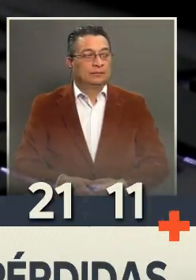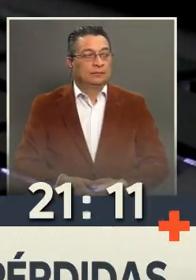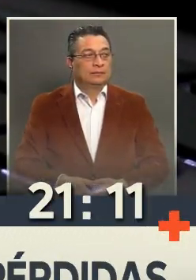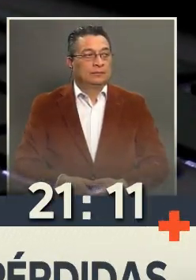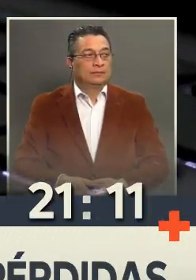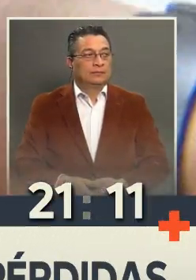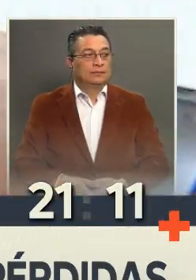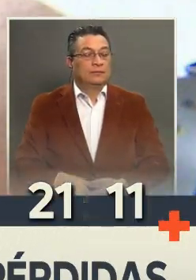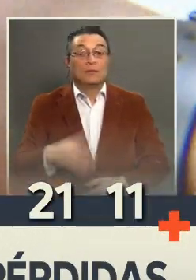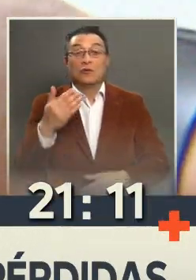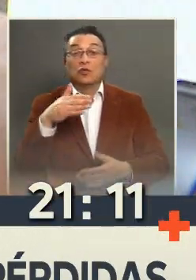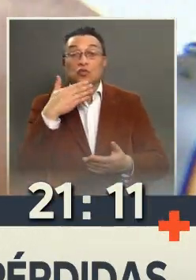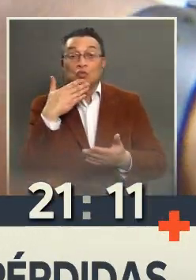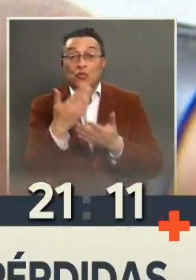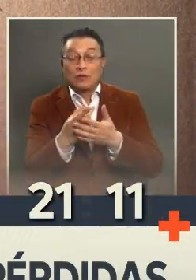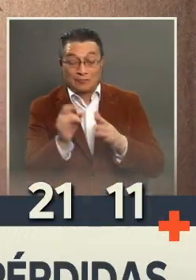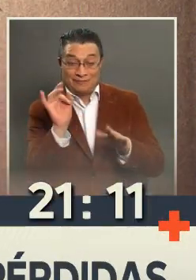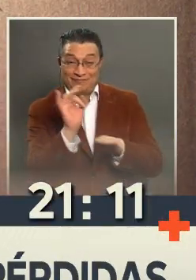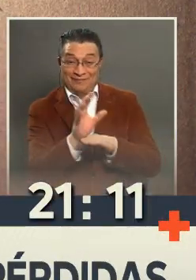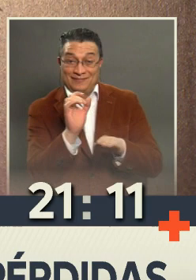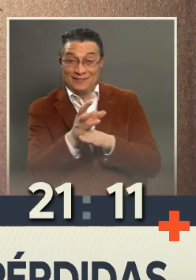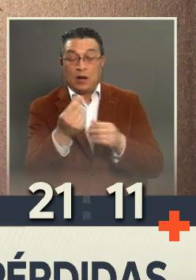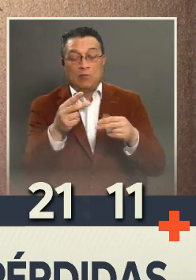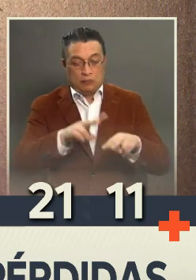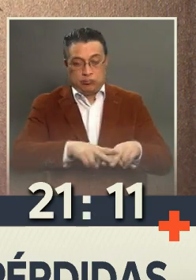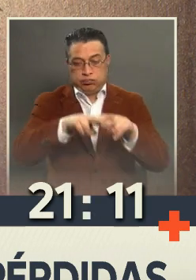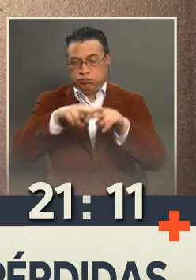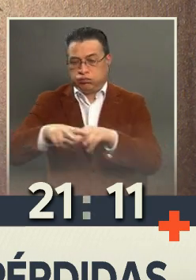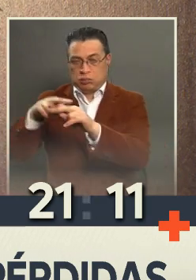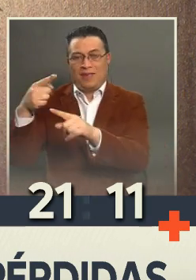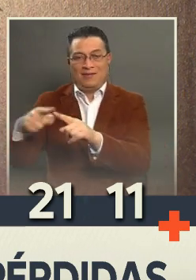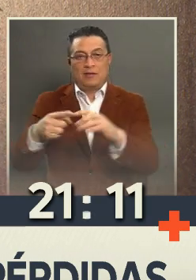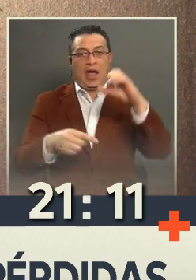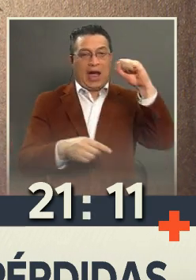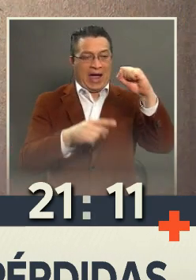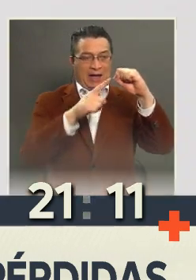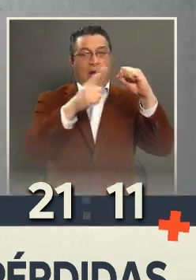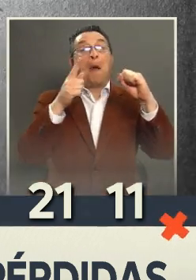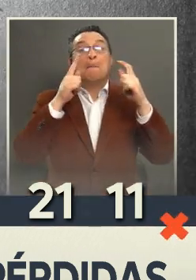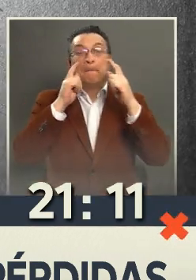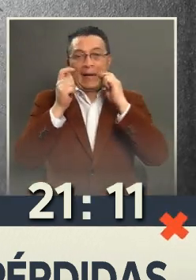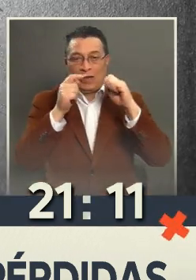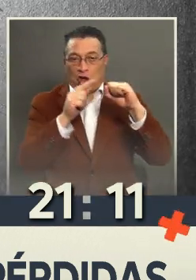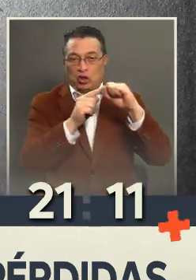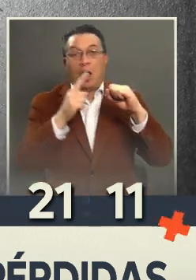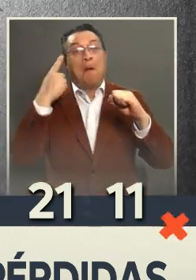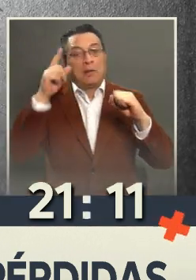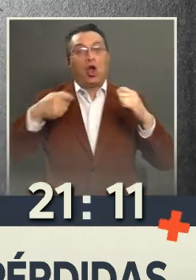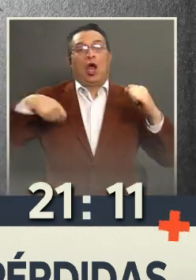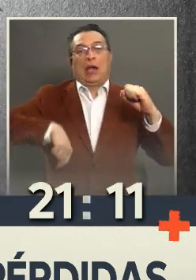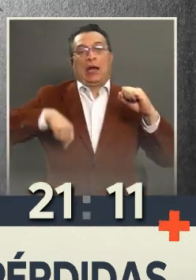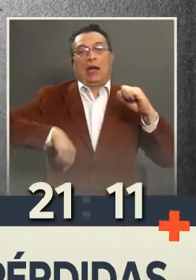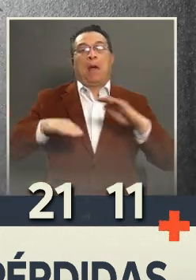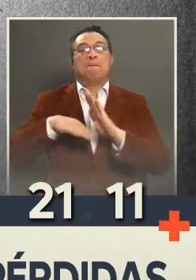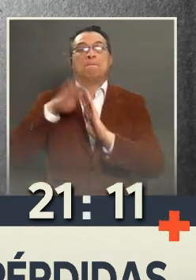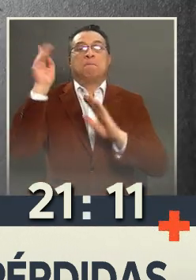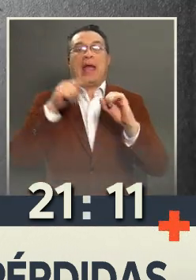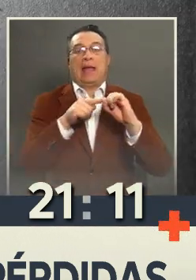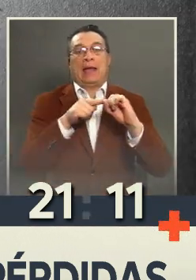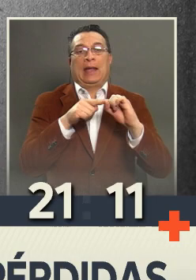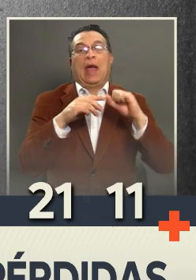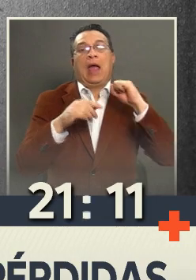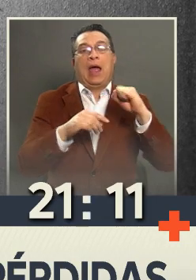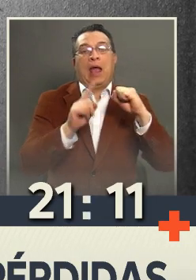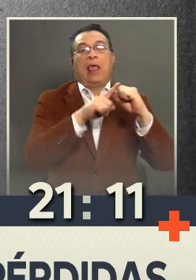Cuando cotizamos, el dinero puede ir a distintos fondos. El A es el más riesgoso, pero el que tiene mayor rentabilidad a largo plazo. Luego